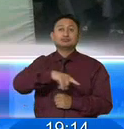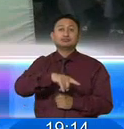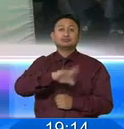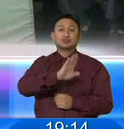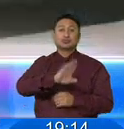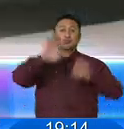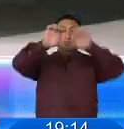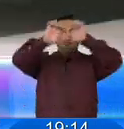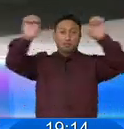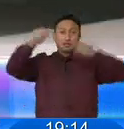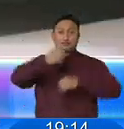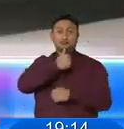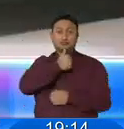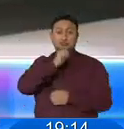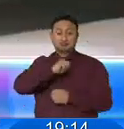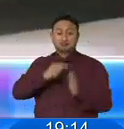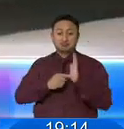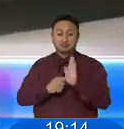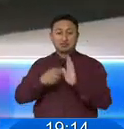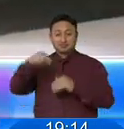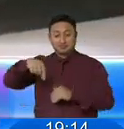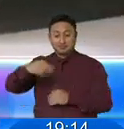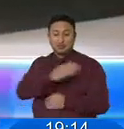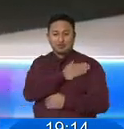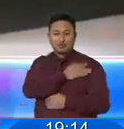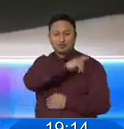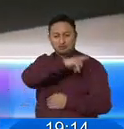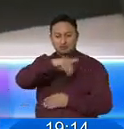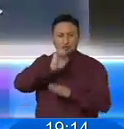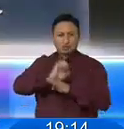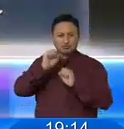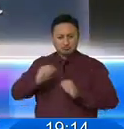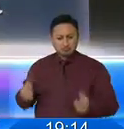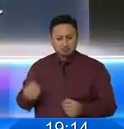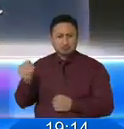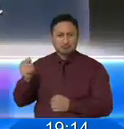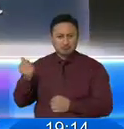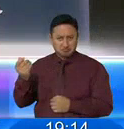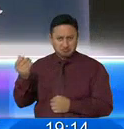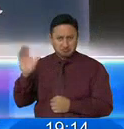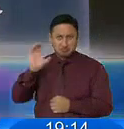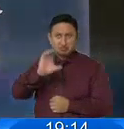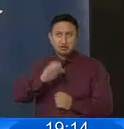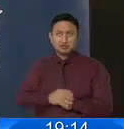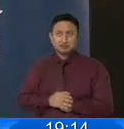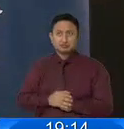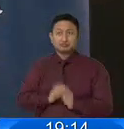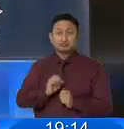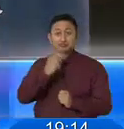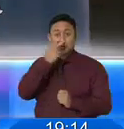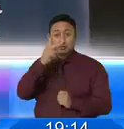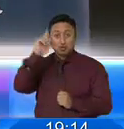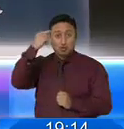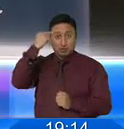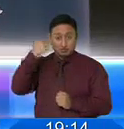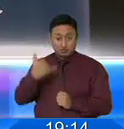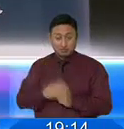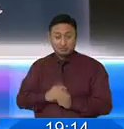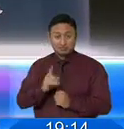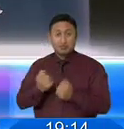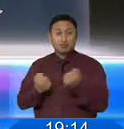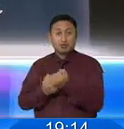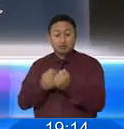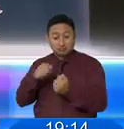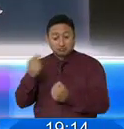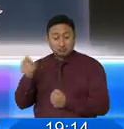empresa privada, refleja la confianza que se tiene para invertir en el país. Vemos un gobierno que está apoyando estas